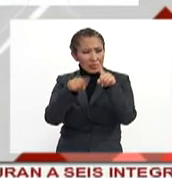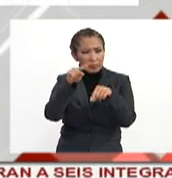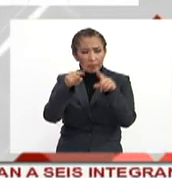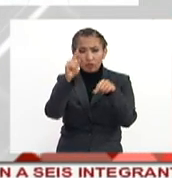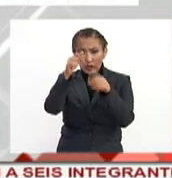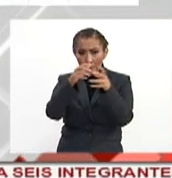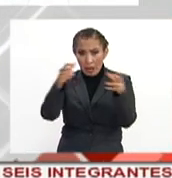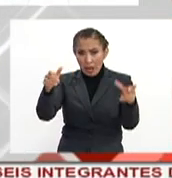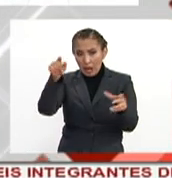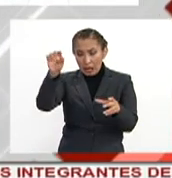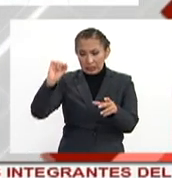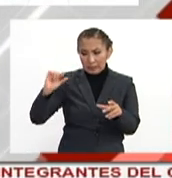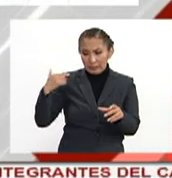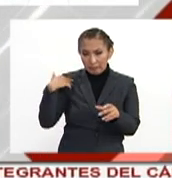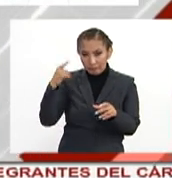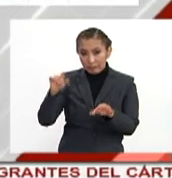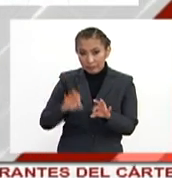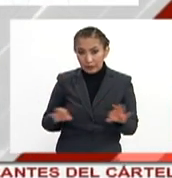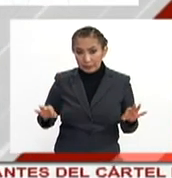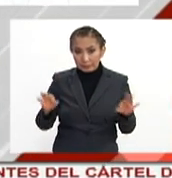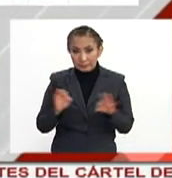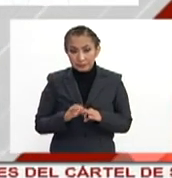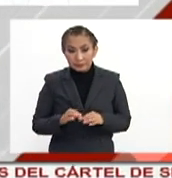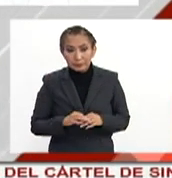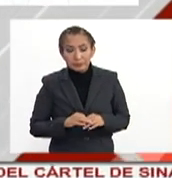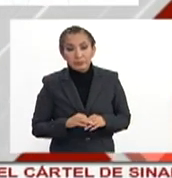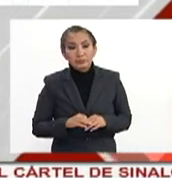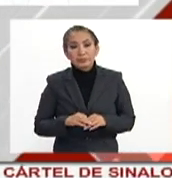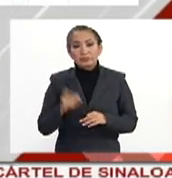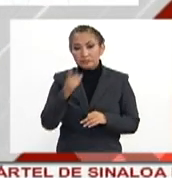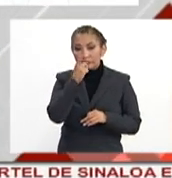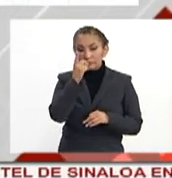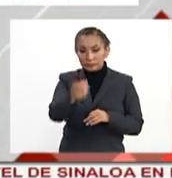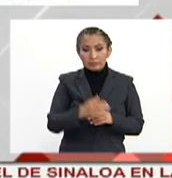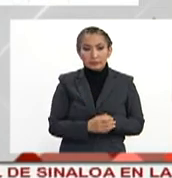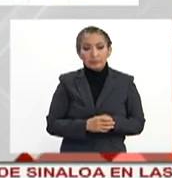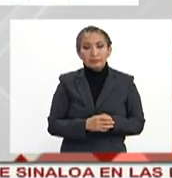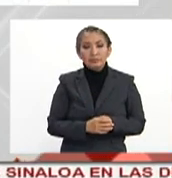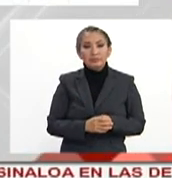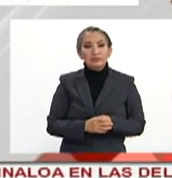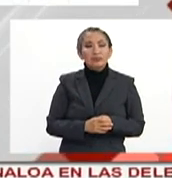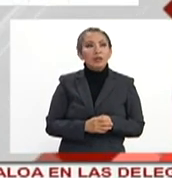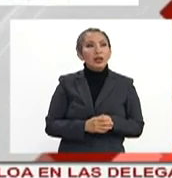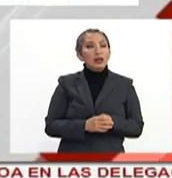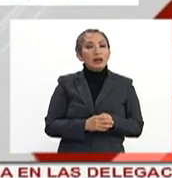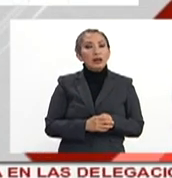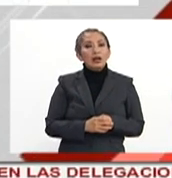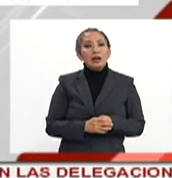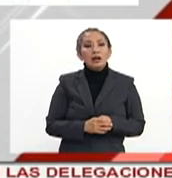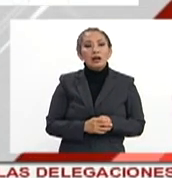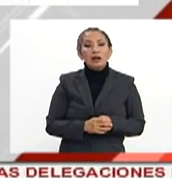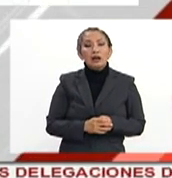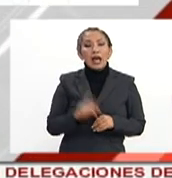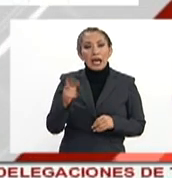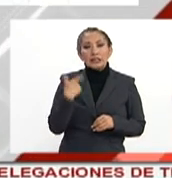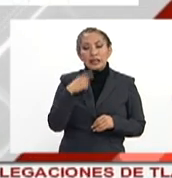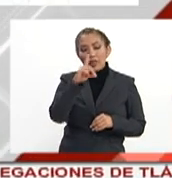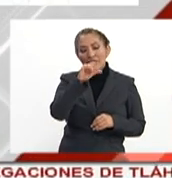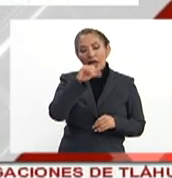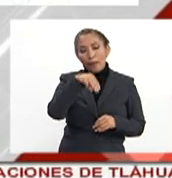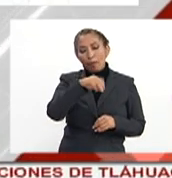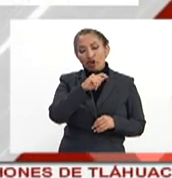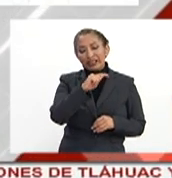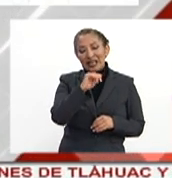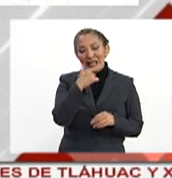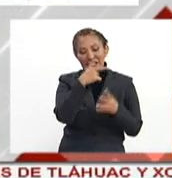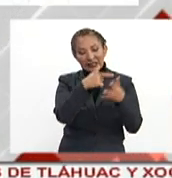que la más amplia de las recientes, también es importante decirlo, es la de Demotecnia, que pone